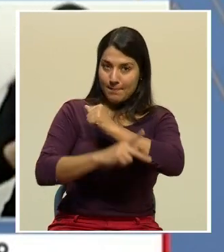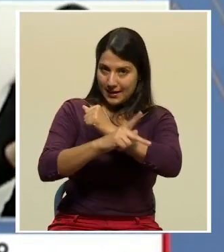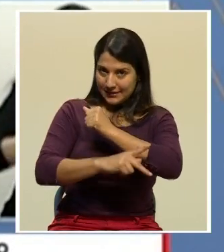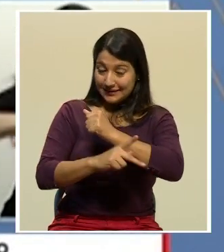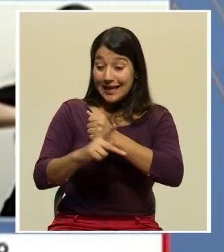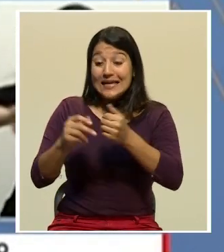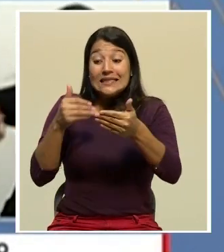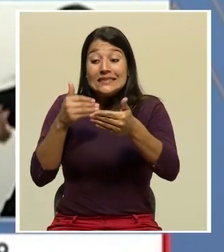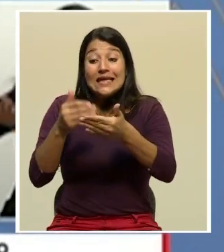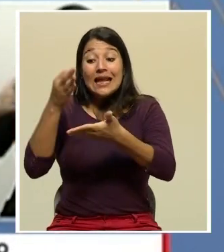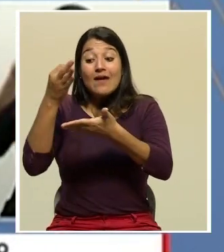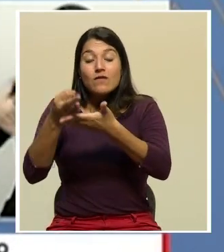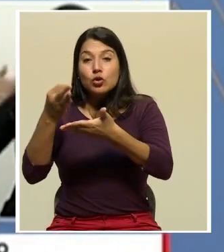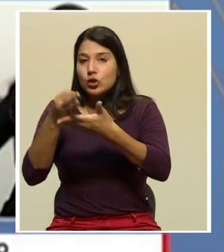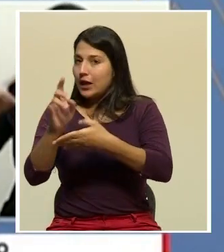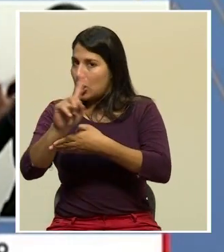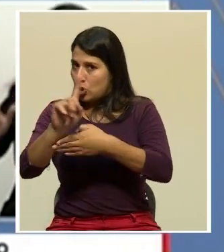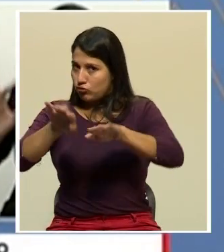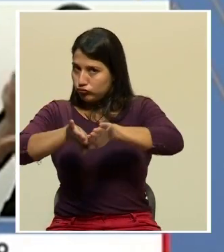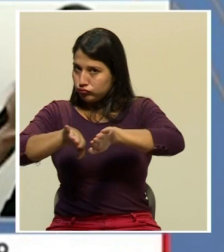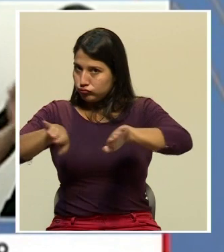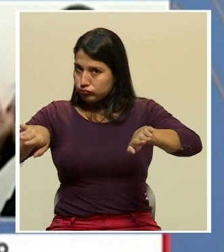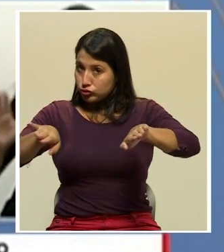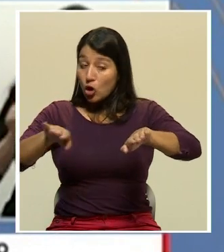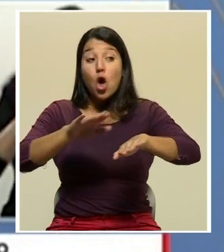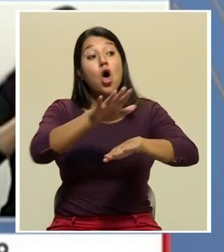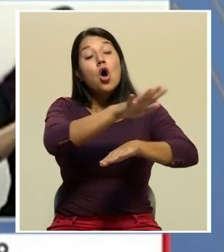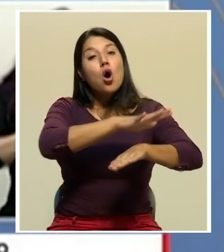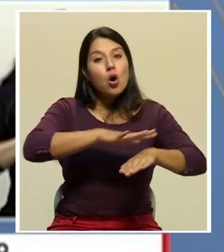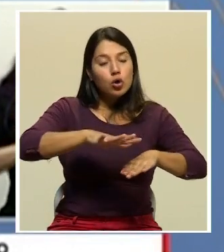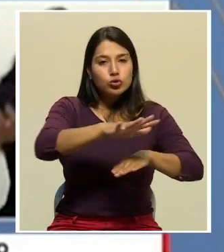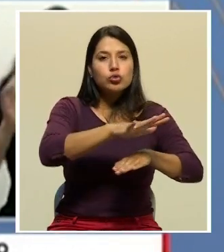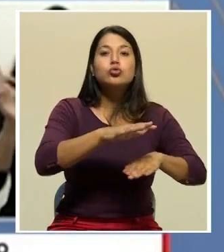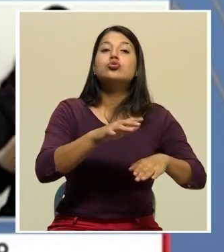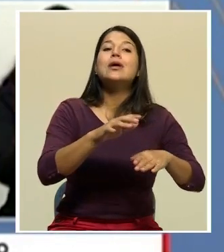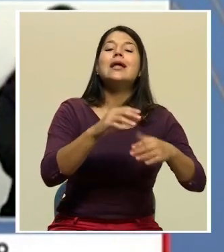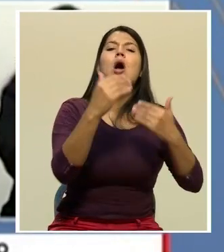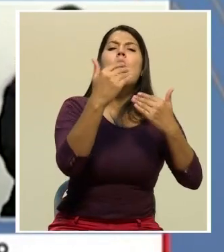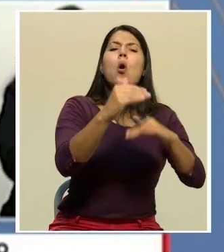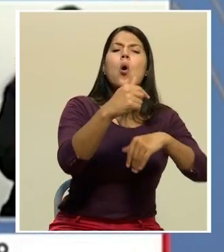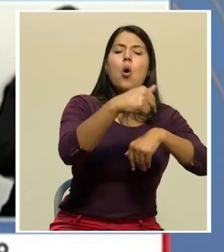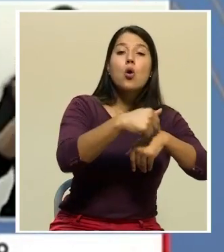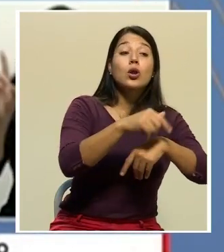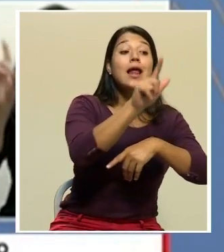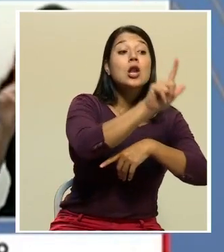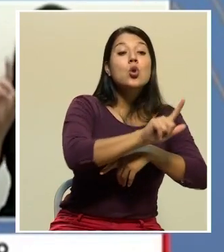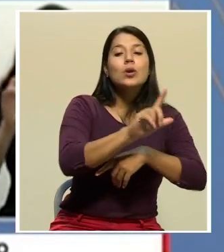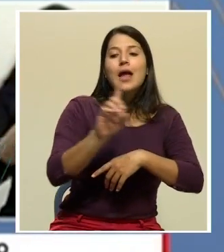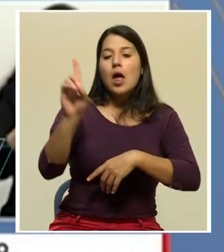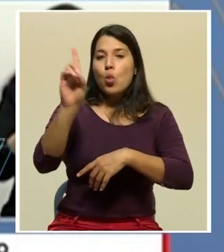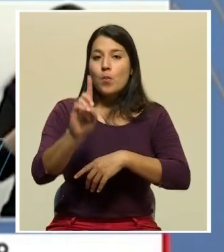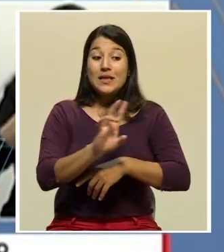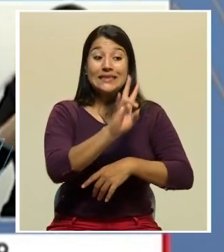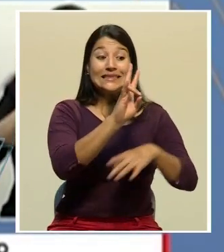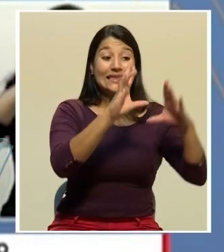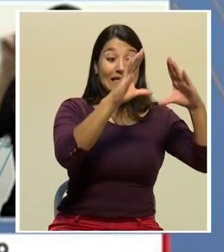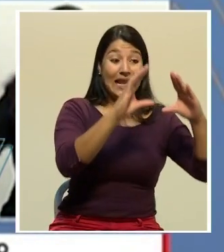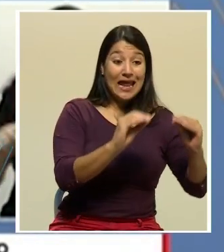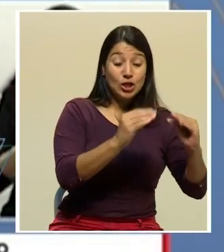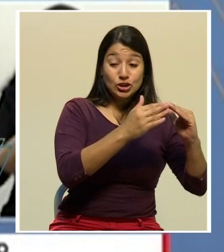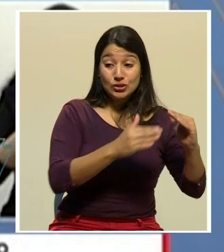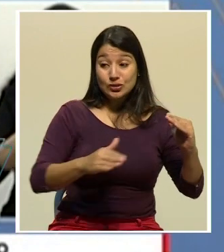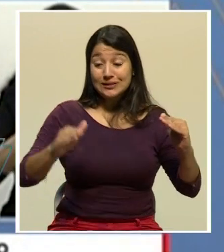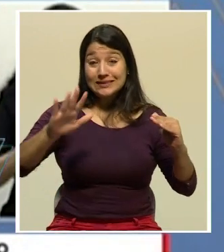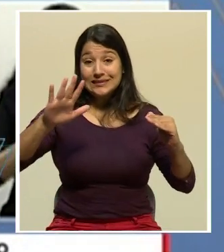zonas fronterizas que mencionaré más adelante, será total de lunes a domingo de 7 de la noche a 5 de la mañana